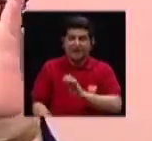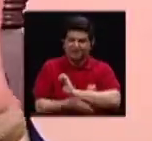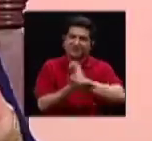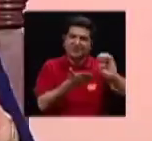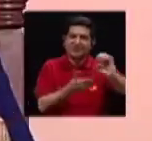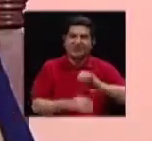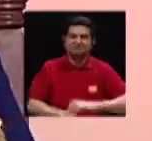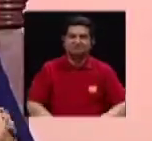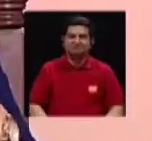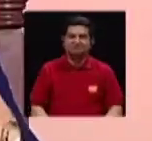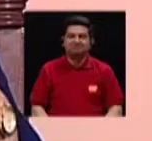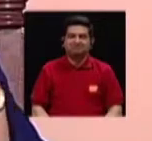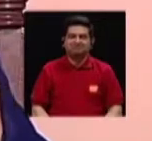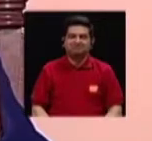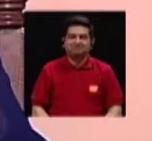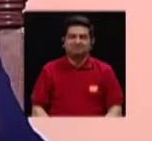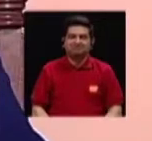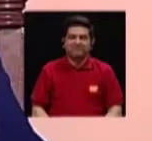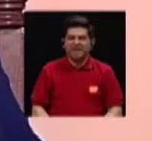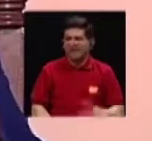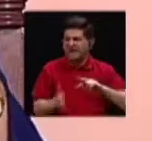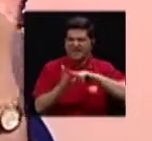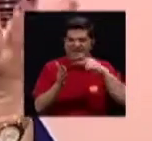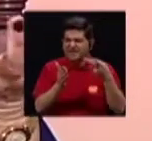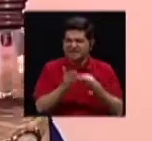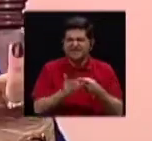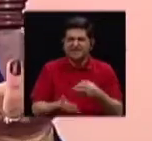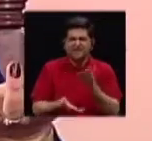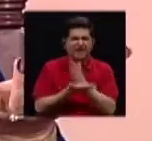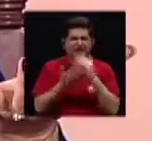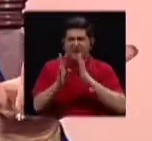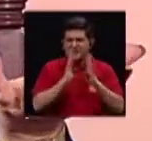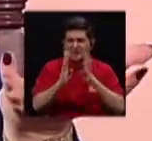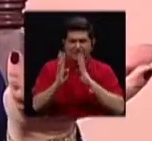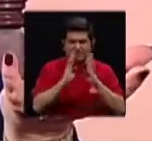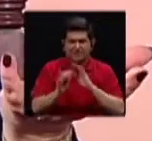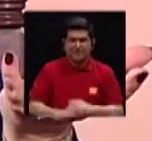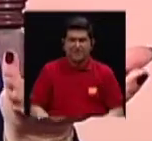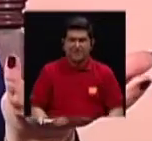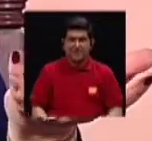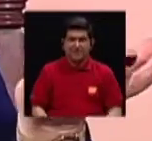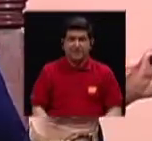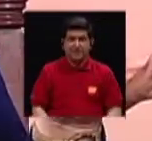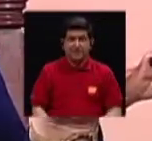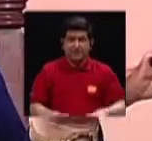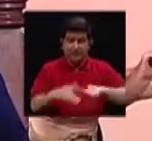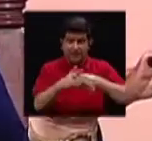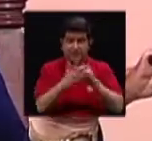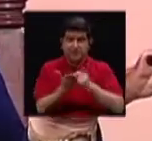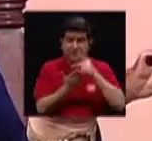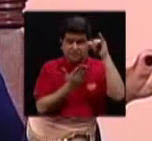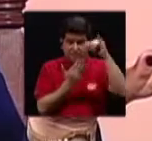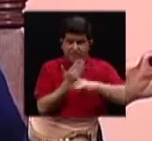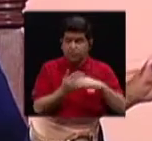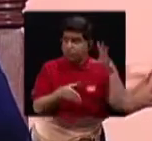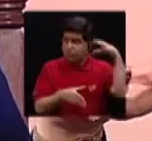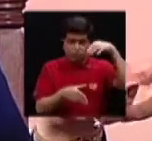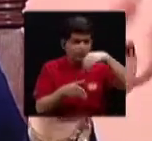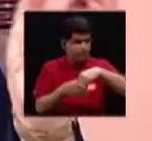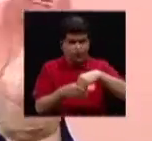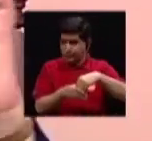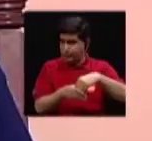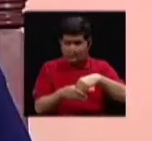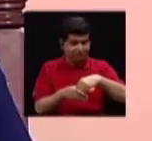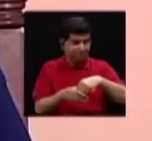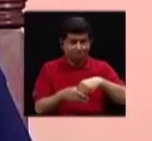Claro. Ahora, ¿qué significó la oralidad? Yo quiero contarles que inicialmente el proyecto no la incorporaba.